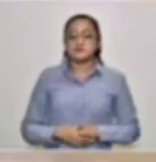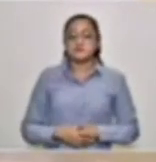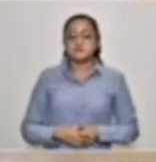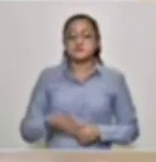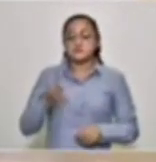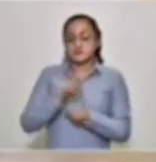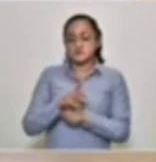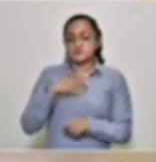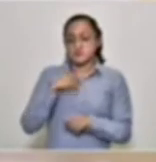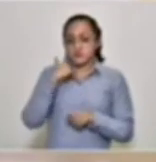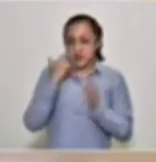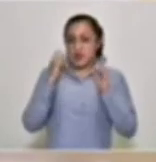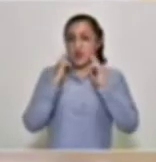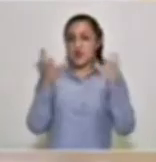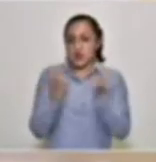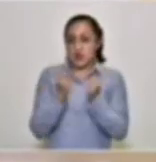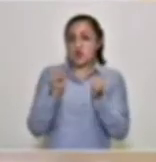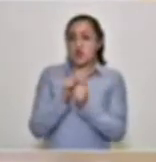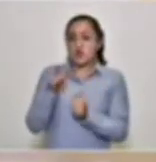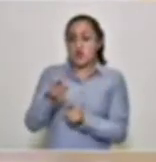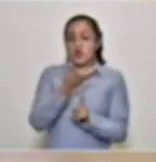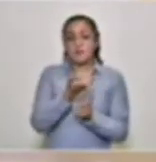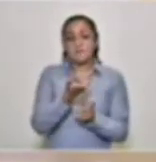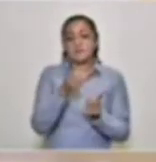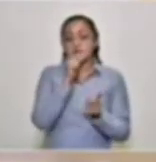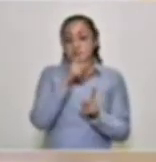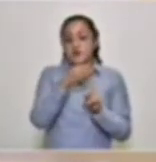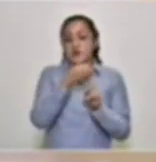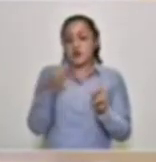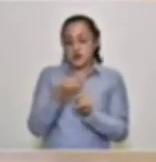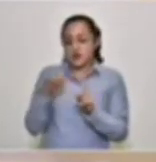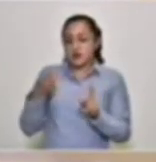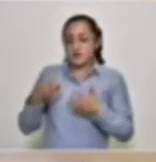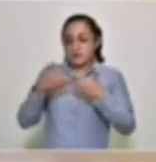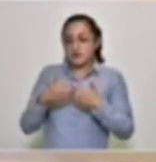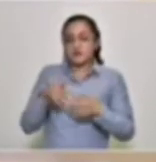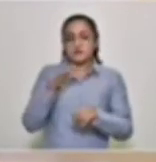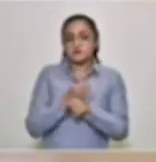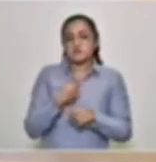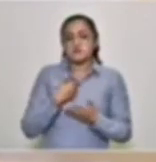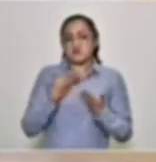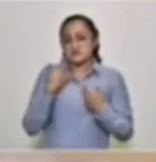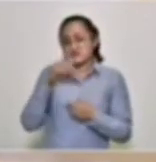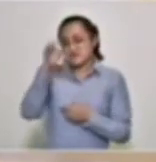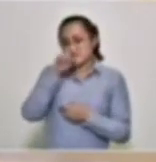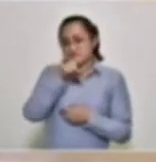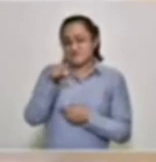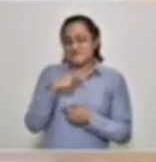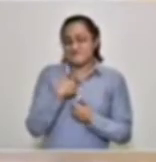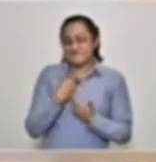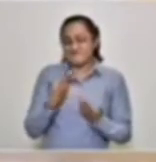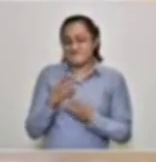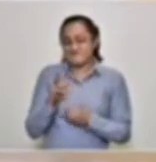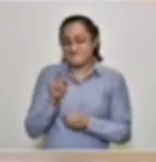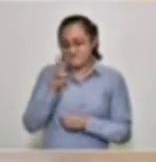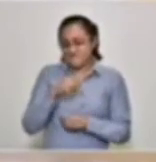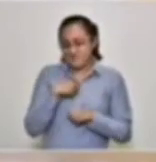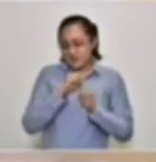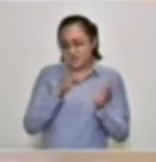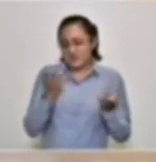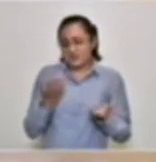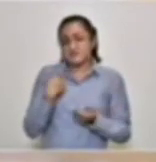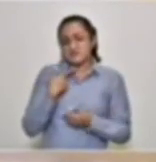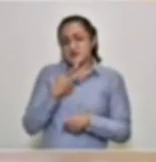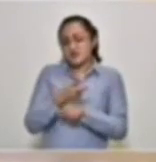El día que yo me quiera reunir con los organismos empresariales, que por cierto no tengo buena opinión de ellos, lo digo claramente, pues